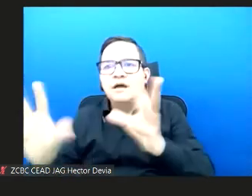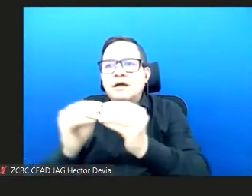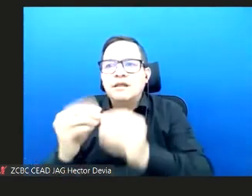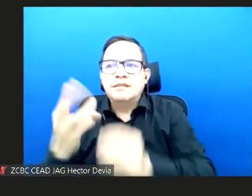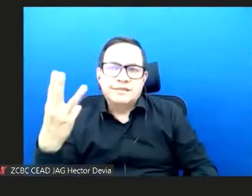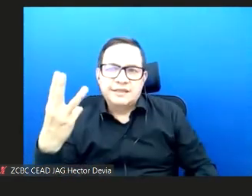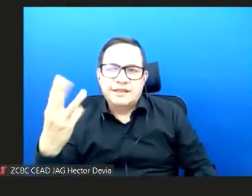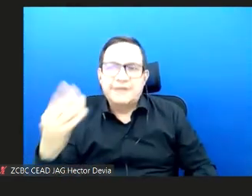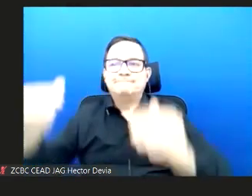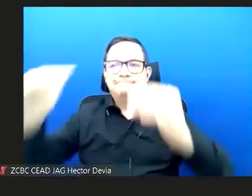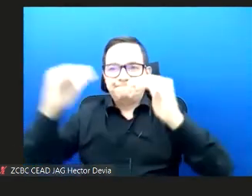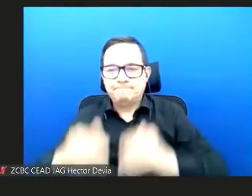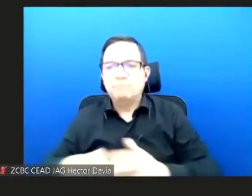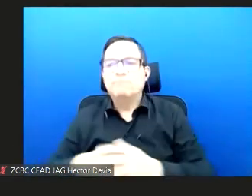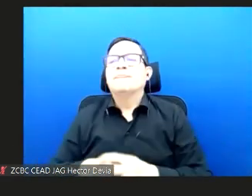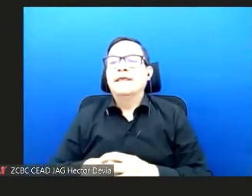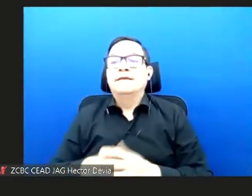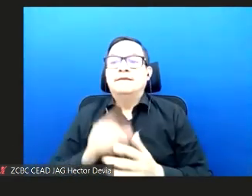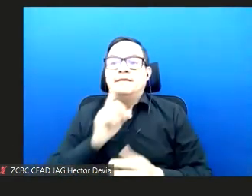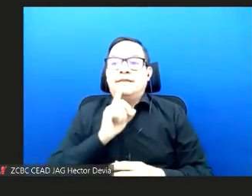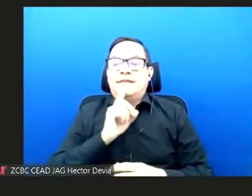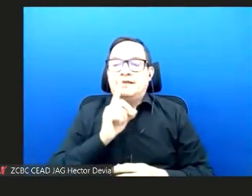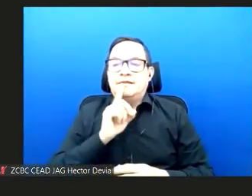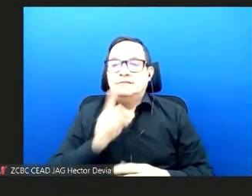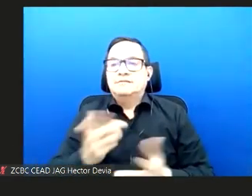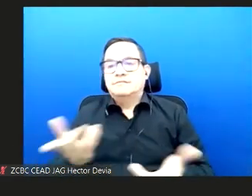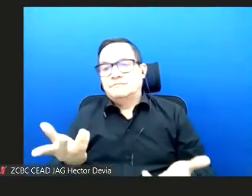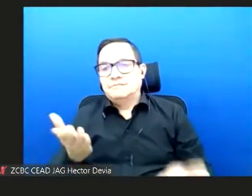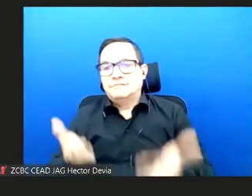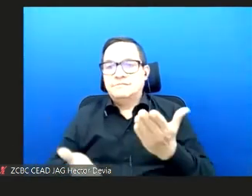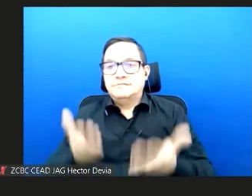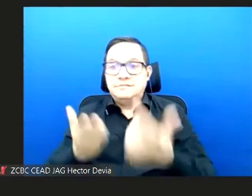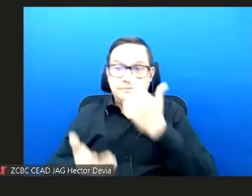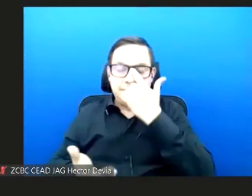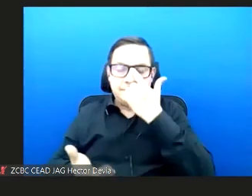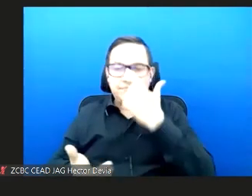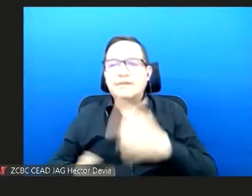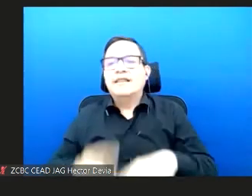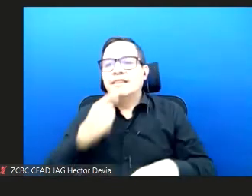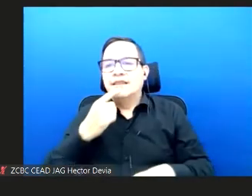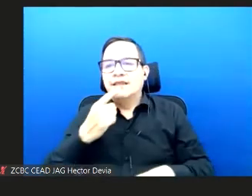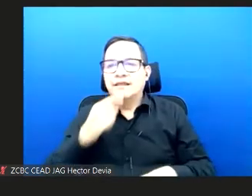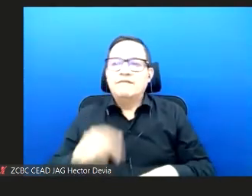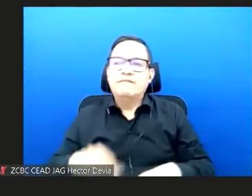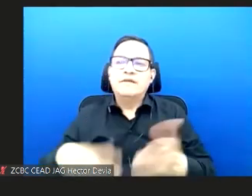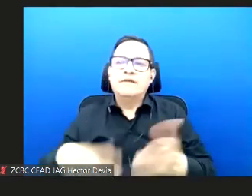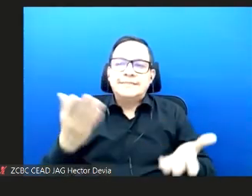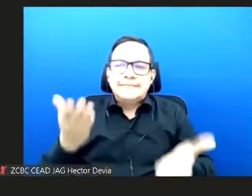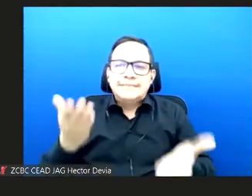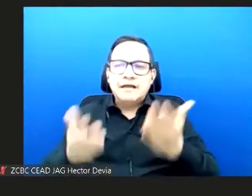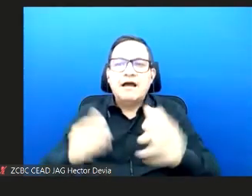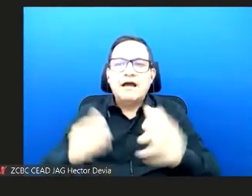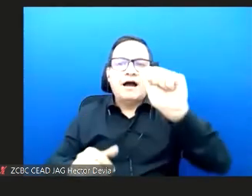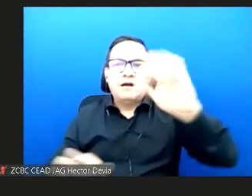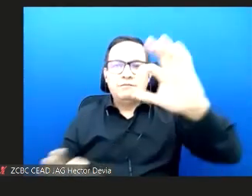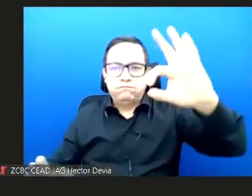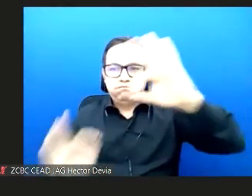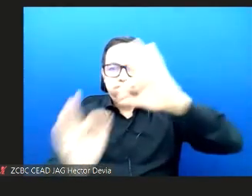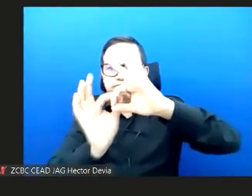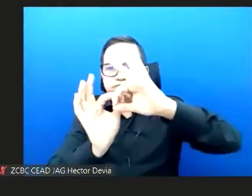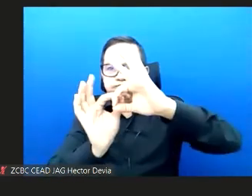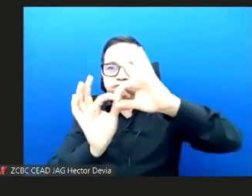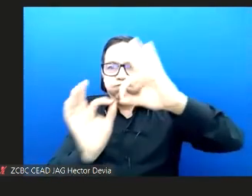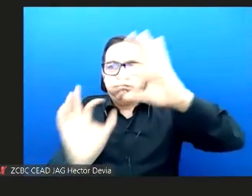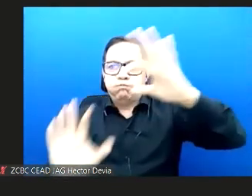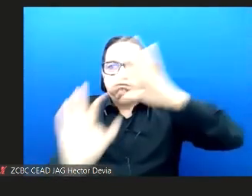siguiente operación, ¿no? Nuestra siguiente operación es A unión B, ¿cierto?